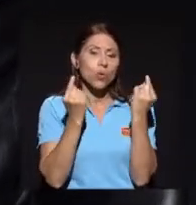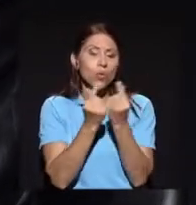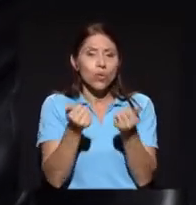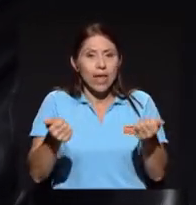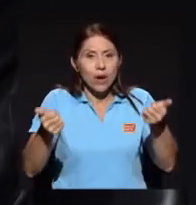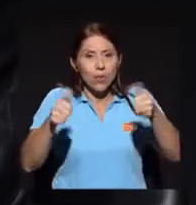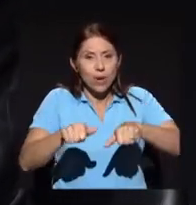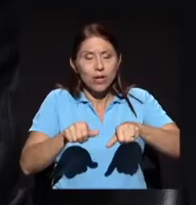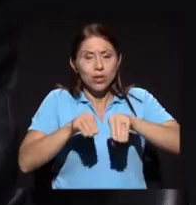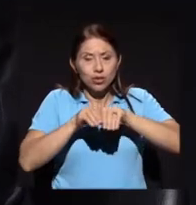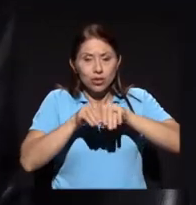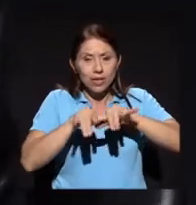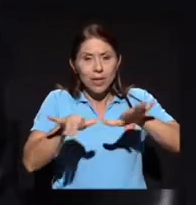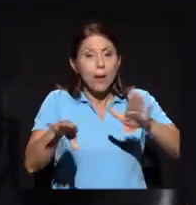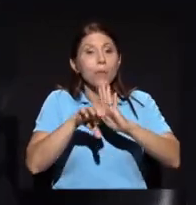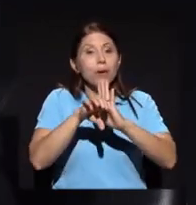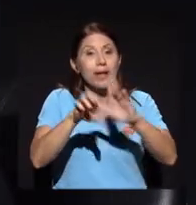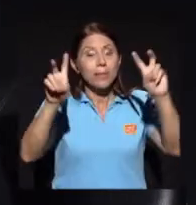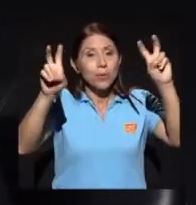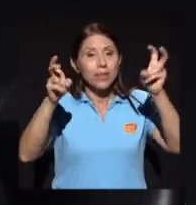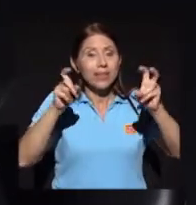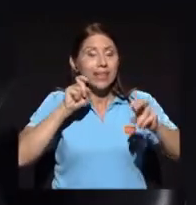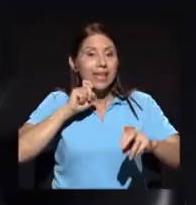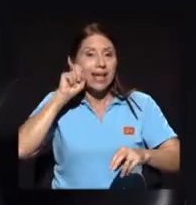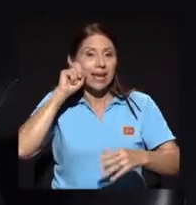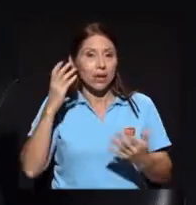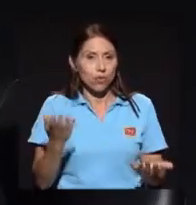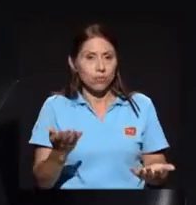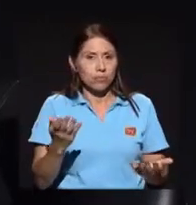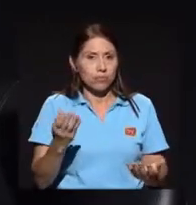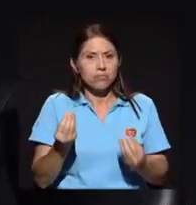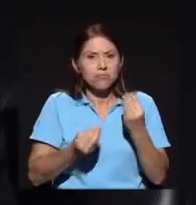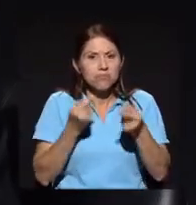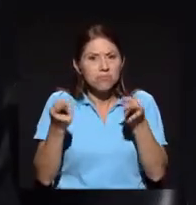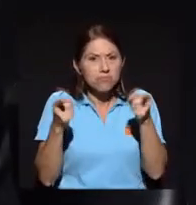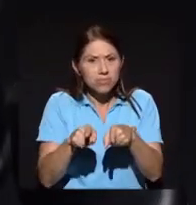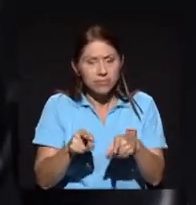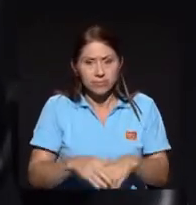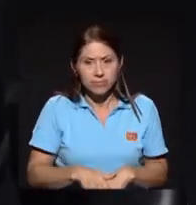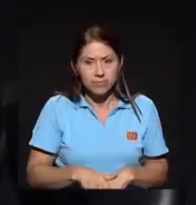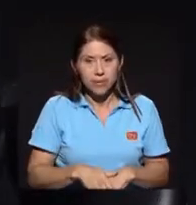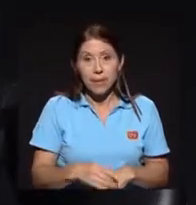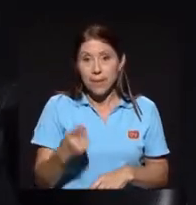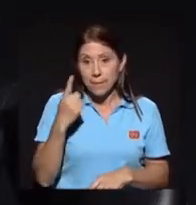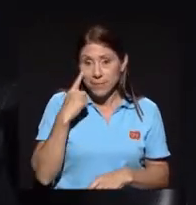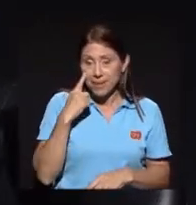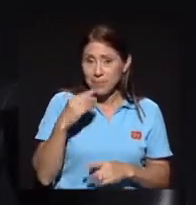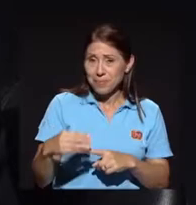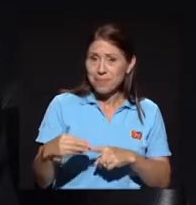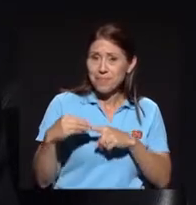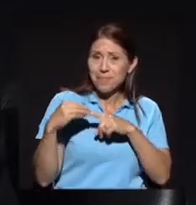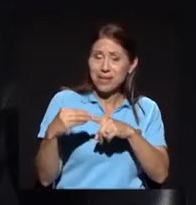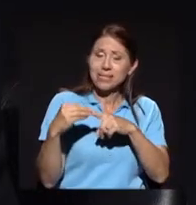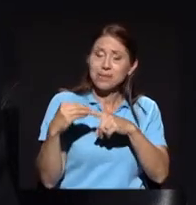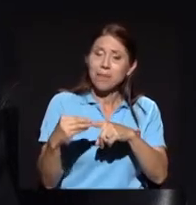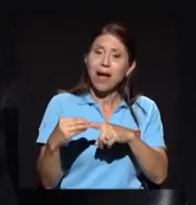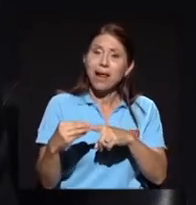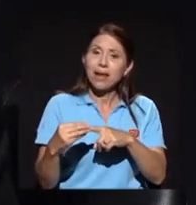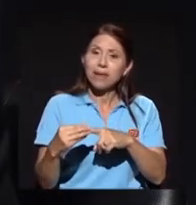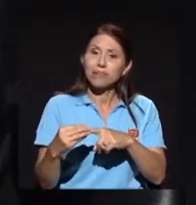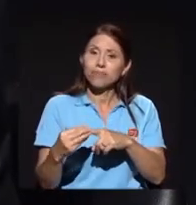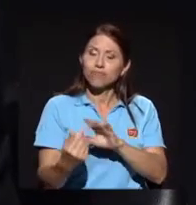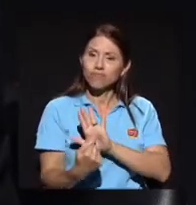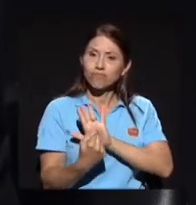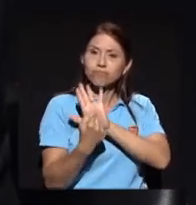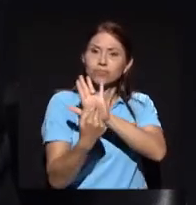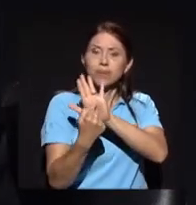ejemplo la preocupación de género donde quedó pero la principal reivindicación para que la mujer tenga